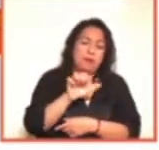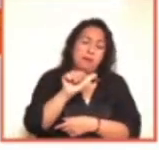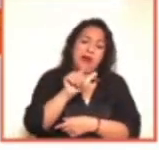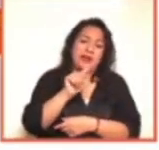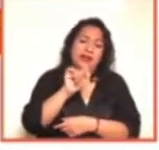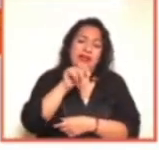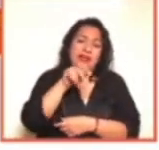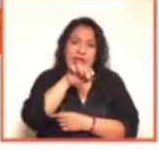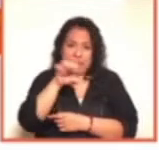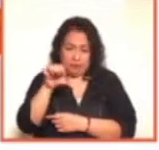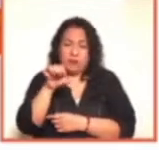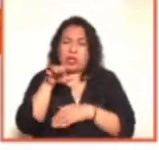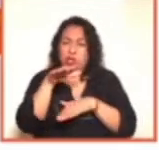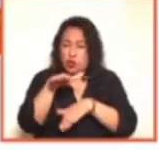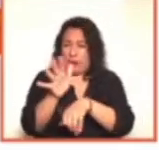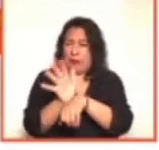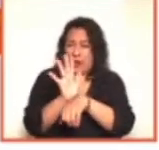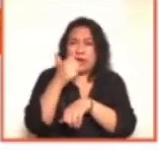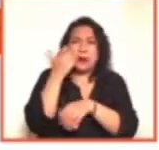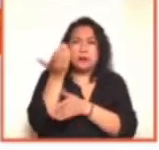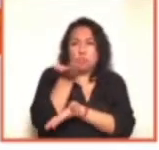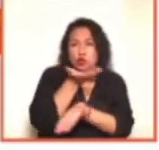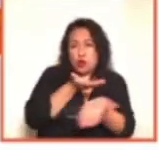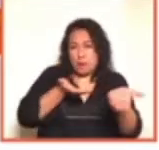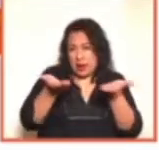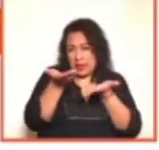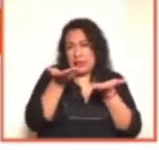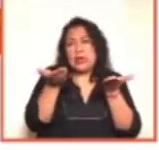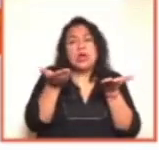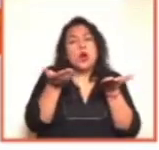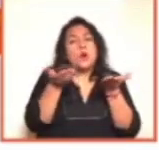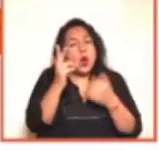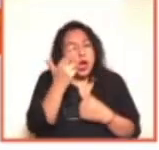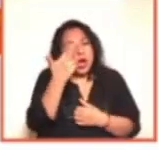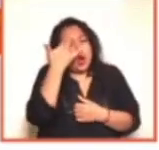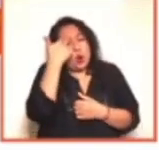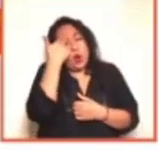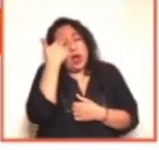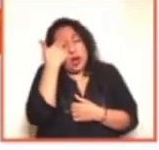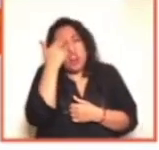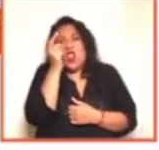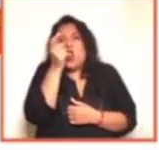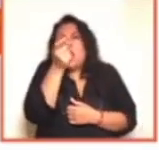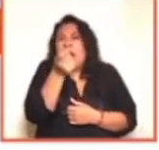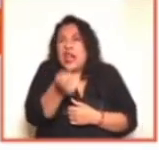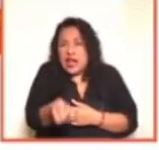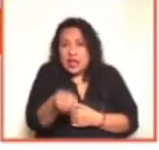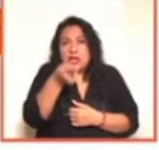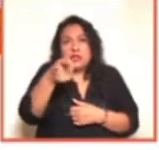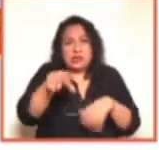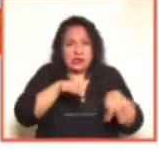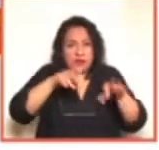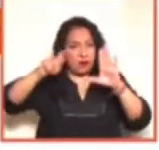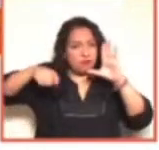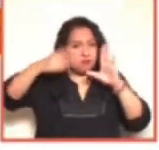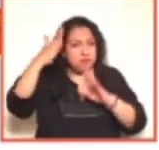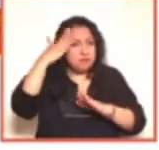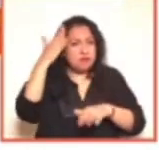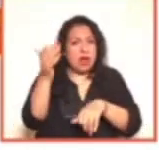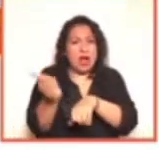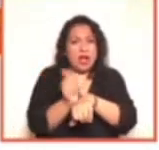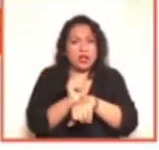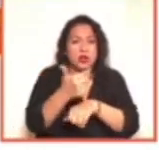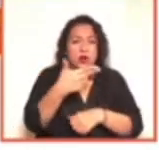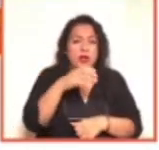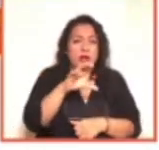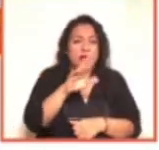cinta, queremos compartirles algunos momentos y recuerdos de lo que significó este trabajo protagonizado por Héctor Bonilla y